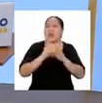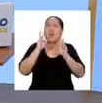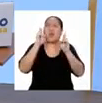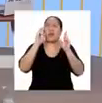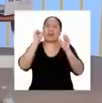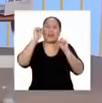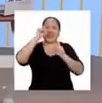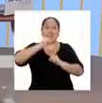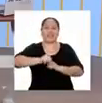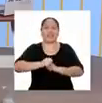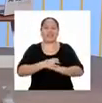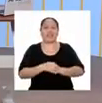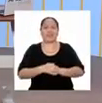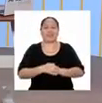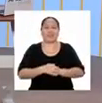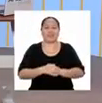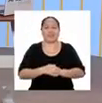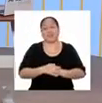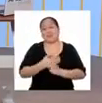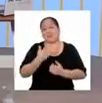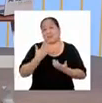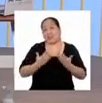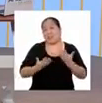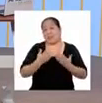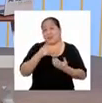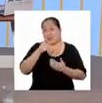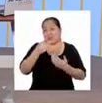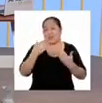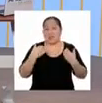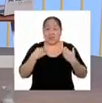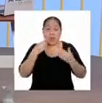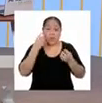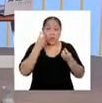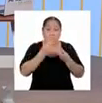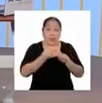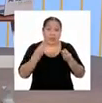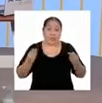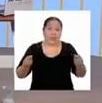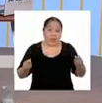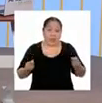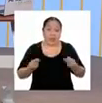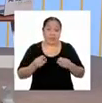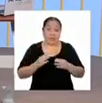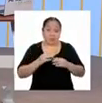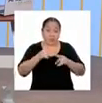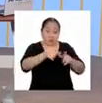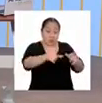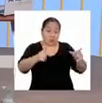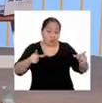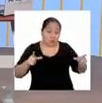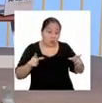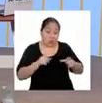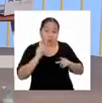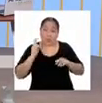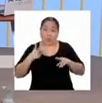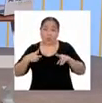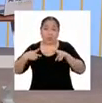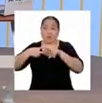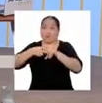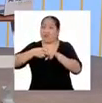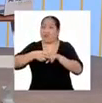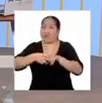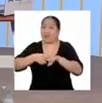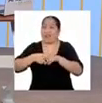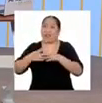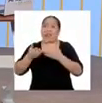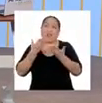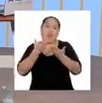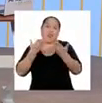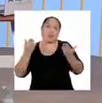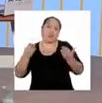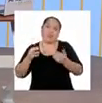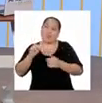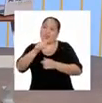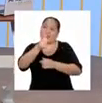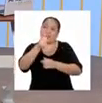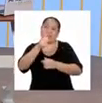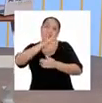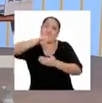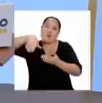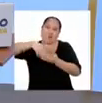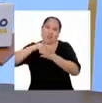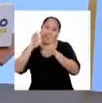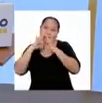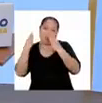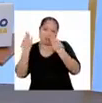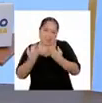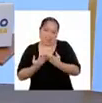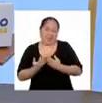sí. En caso cuenten con materiales a la mano y espacio que no interrumpan las actividades del resto de la familia,